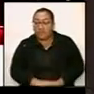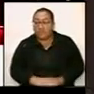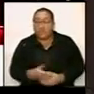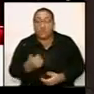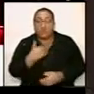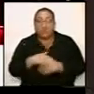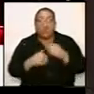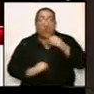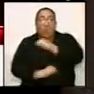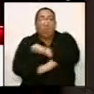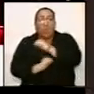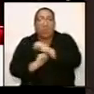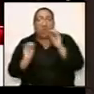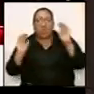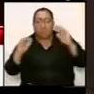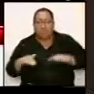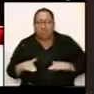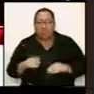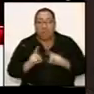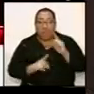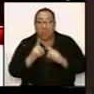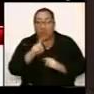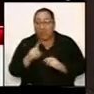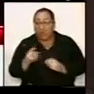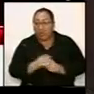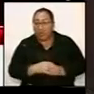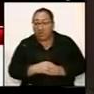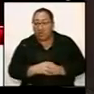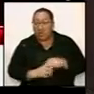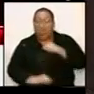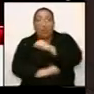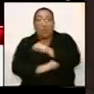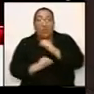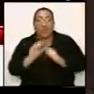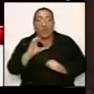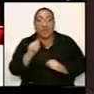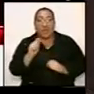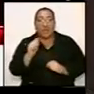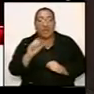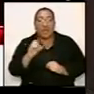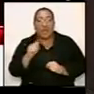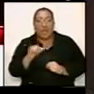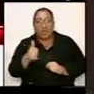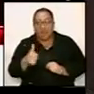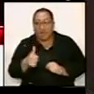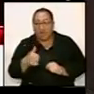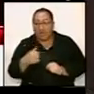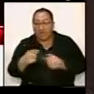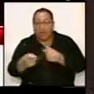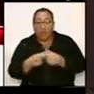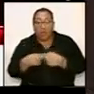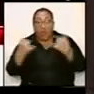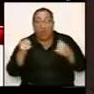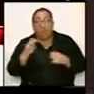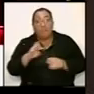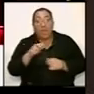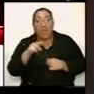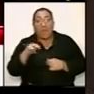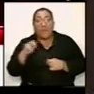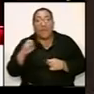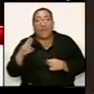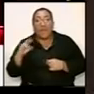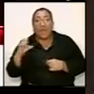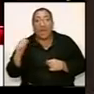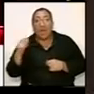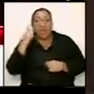totalmente puentes colapsados? Uno de ellos, el puente de Catapaya, ya se acerca a los Juegos Panamericanos, como hemos